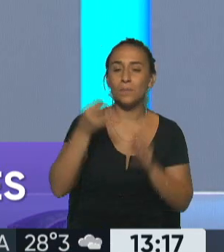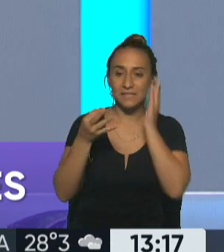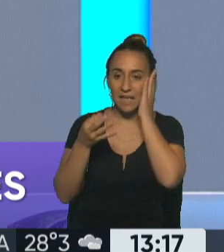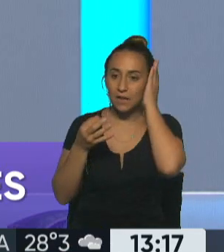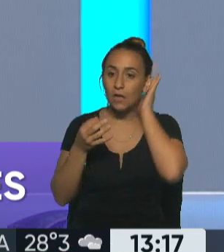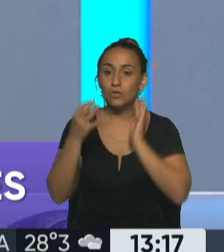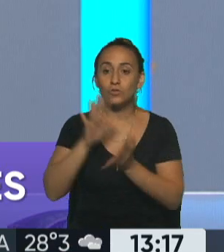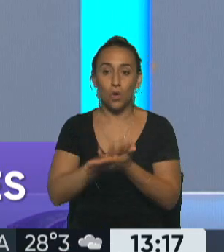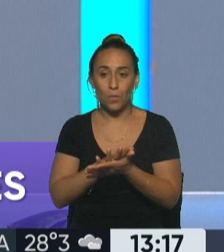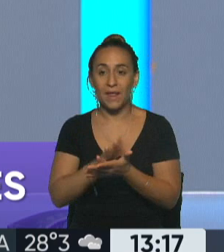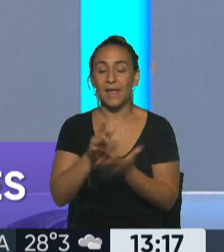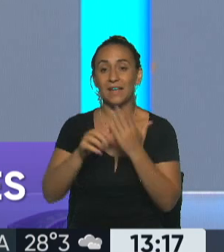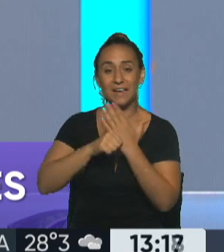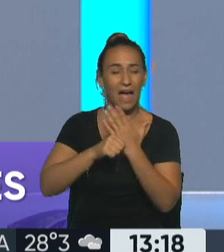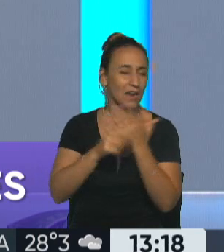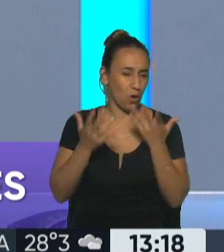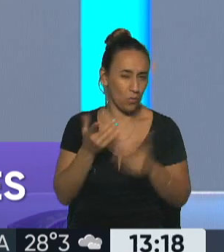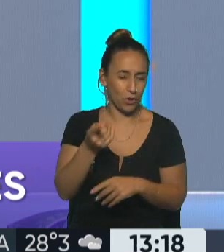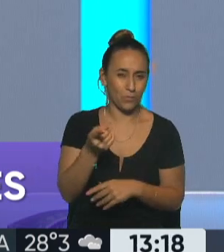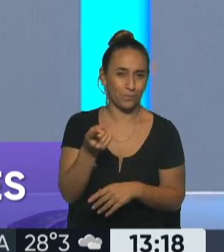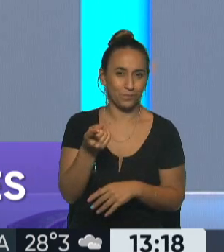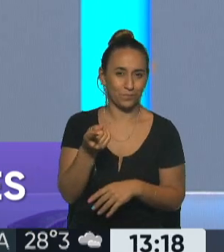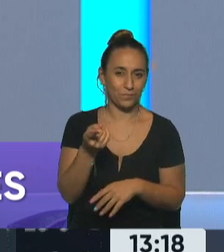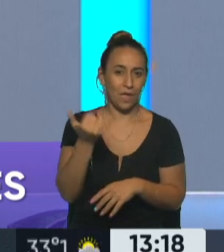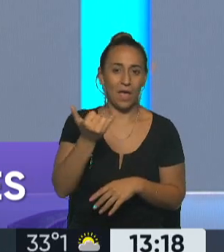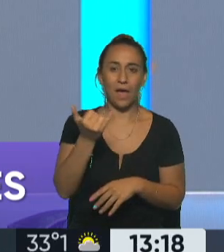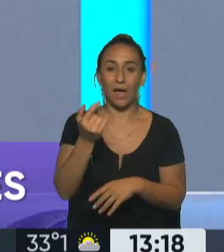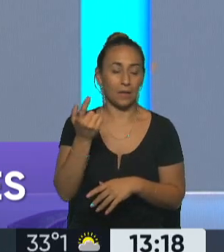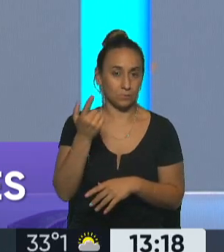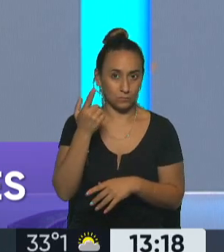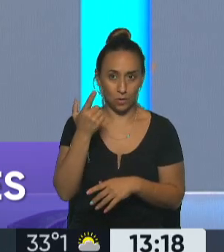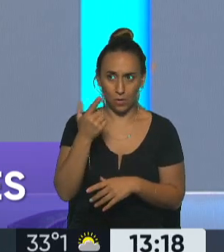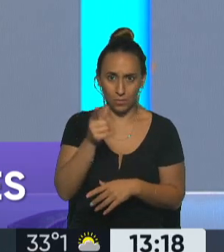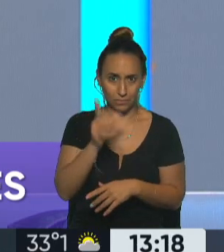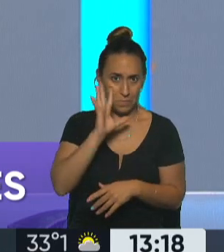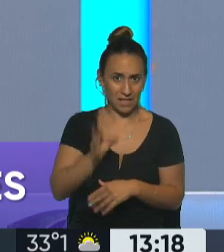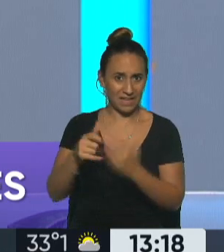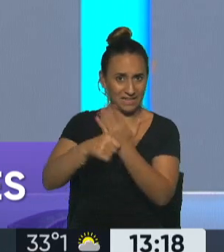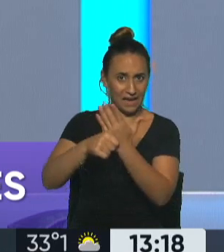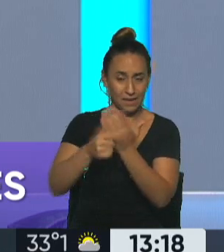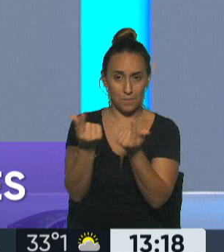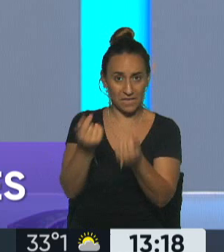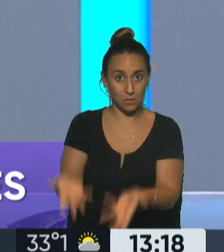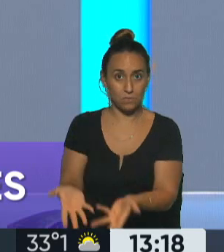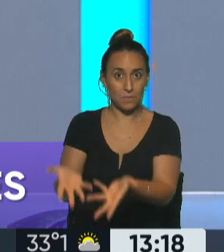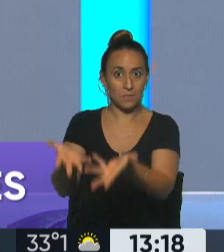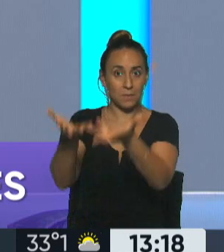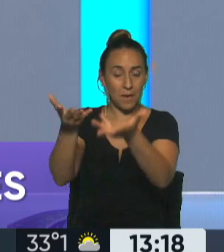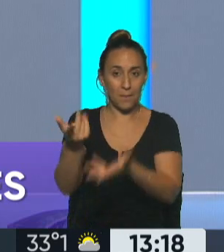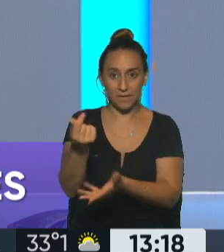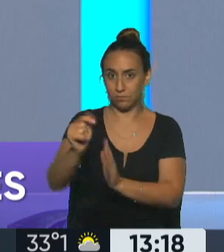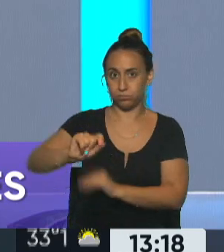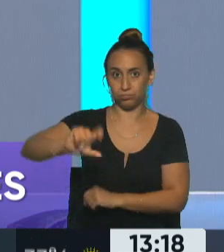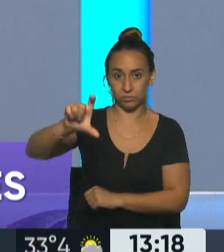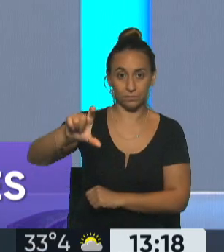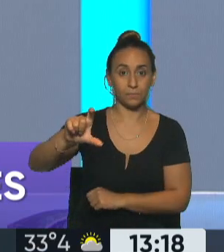carnes Que obviamente hay una tendencia aumentar mucho Sobre todo por el sistema de precio como se define en Argentina que es